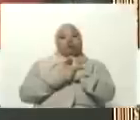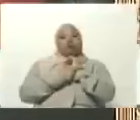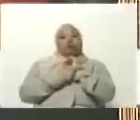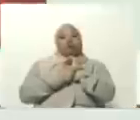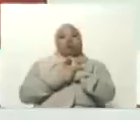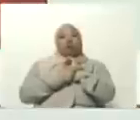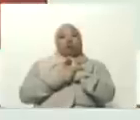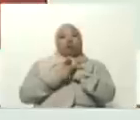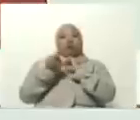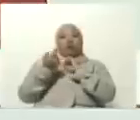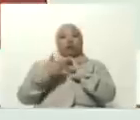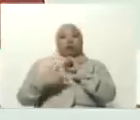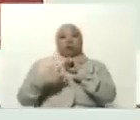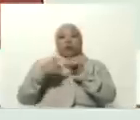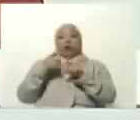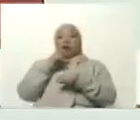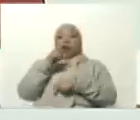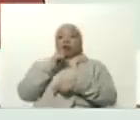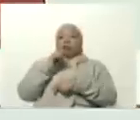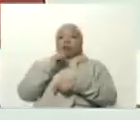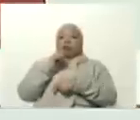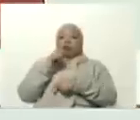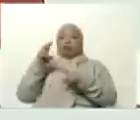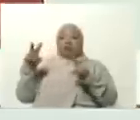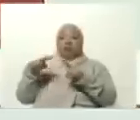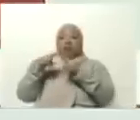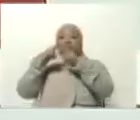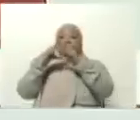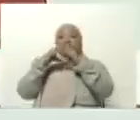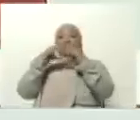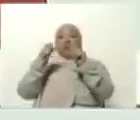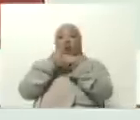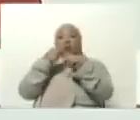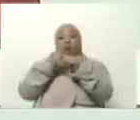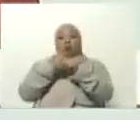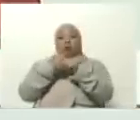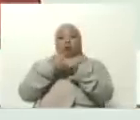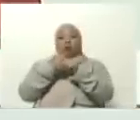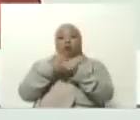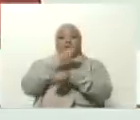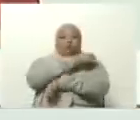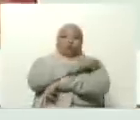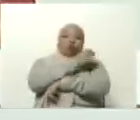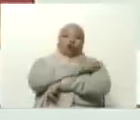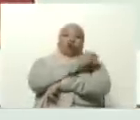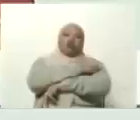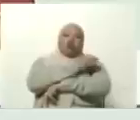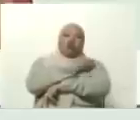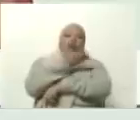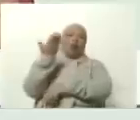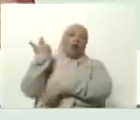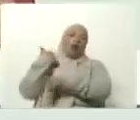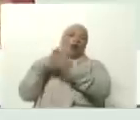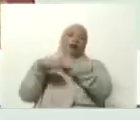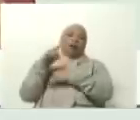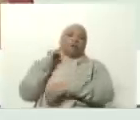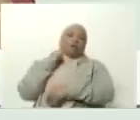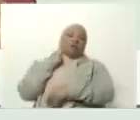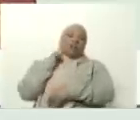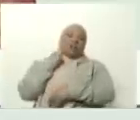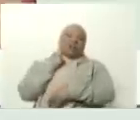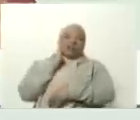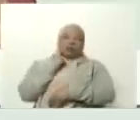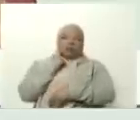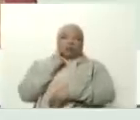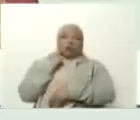Debe tener estómago para hacer eso. Y lo recibió, y a todos estos dinosaurios de la política. Hoy se reúne con factores que en Venezuela